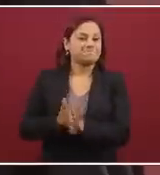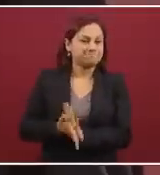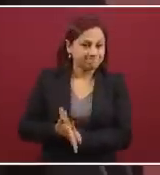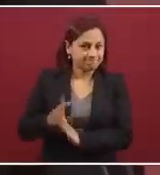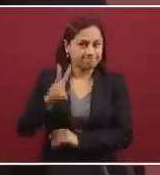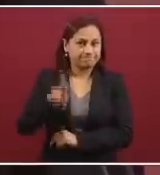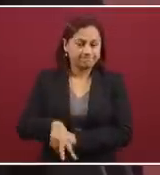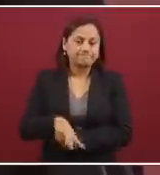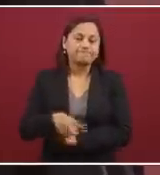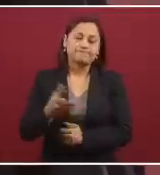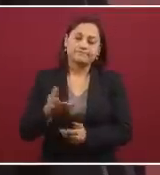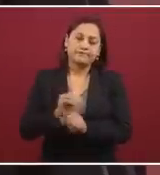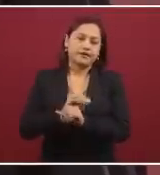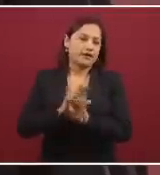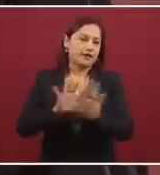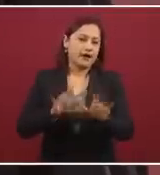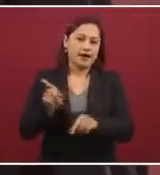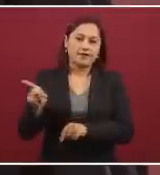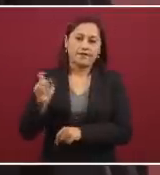sin duda